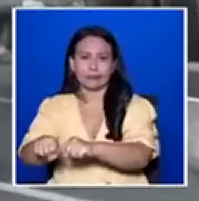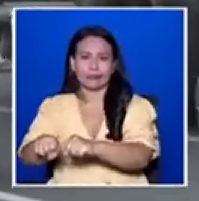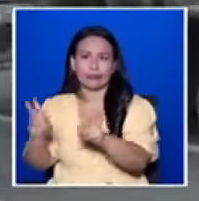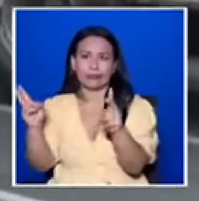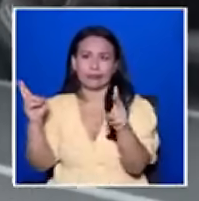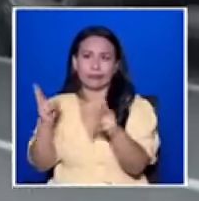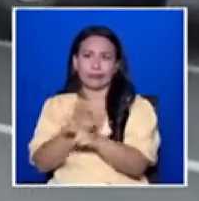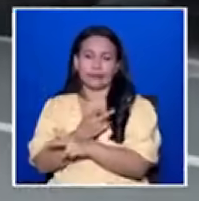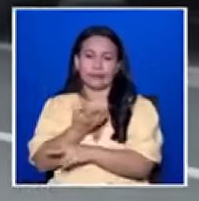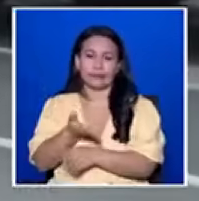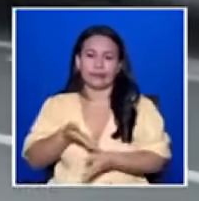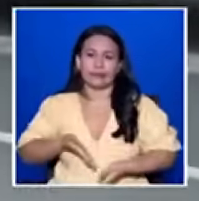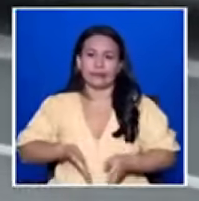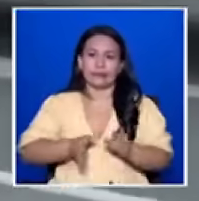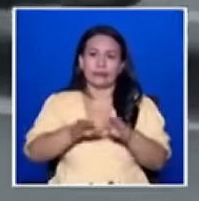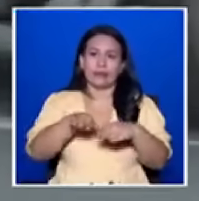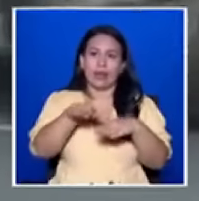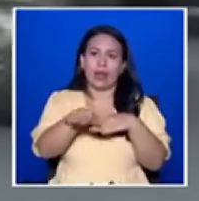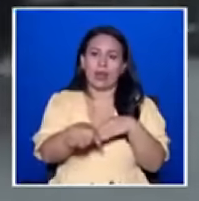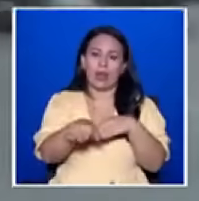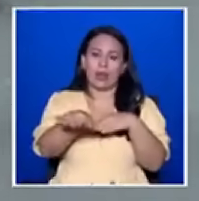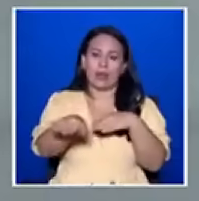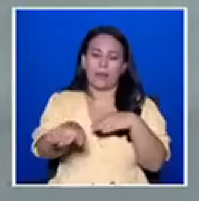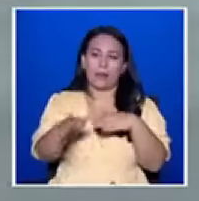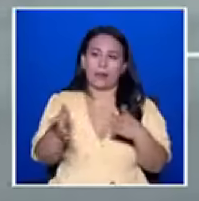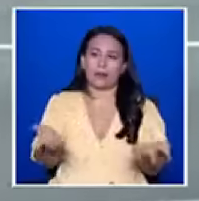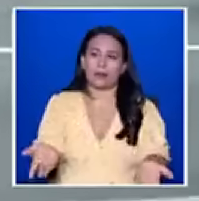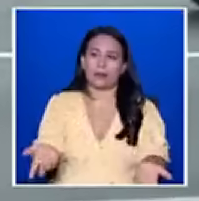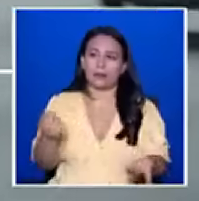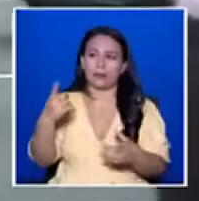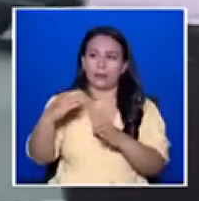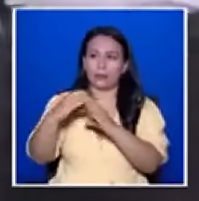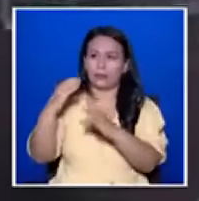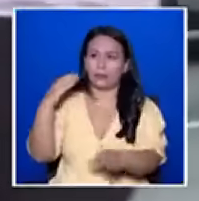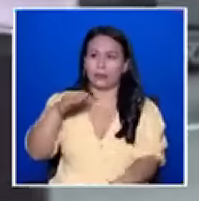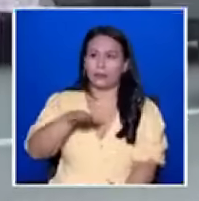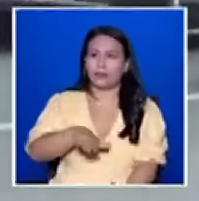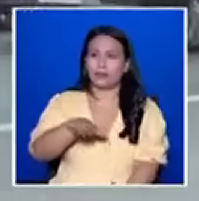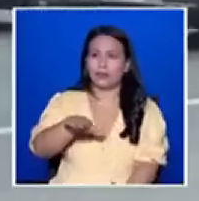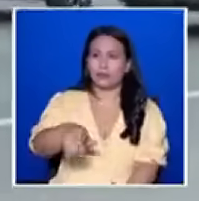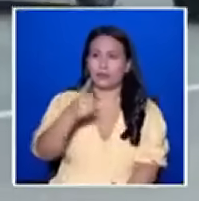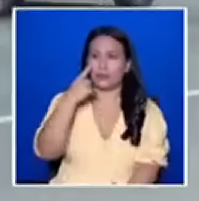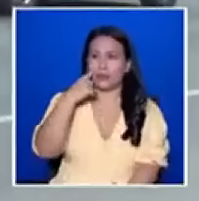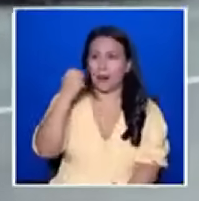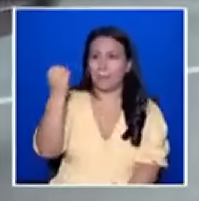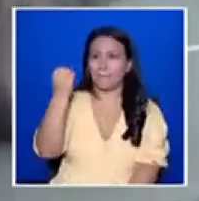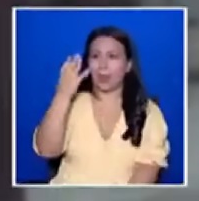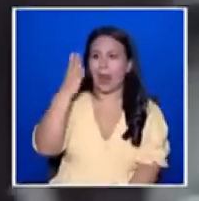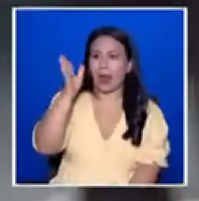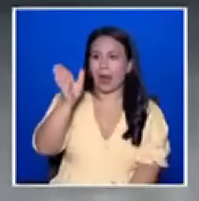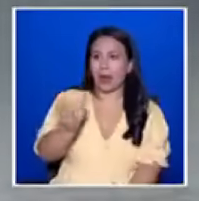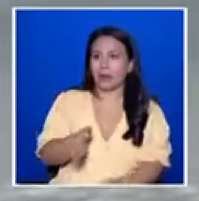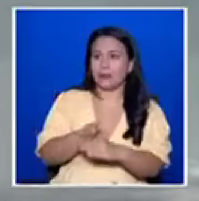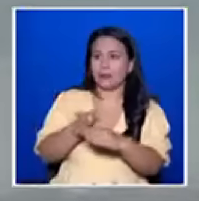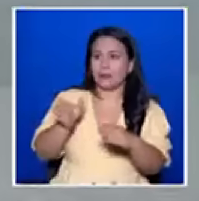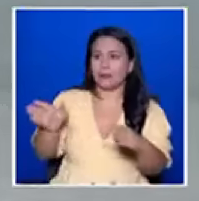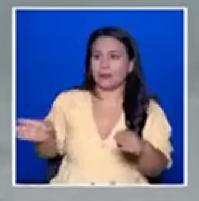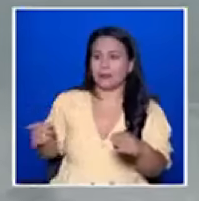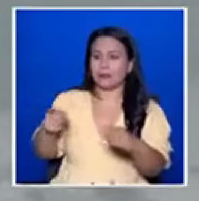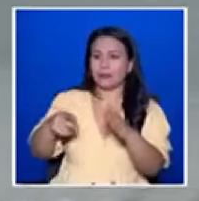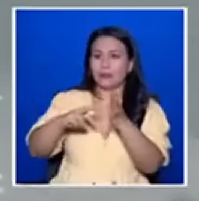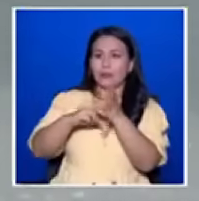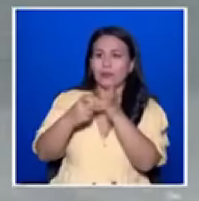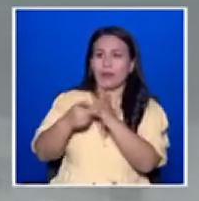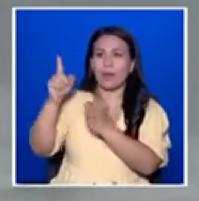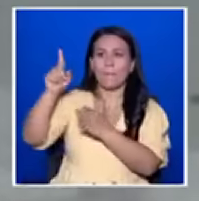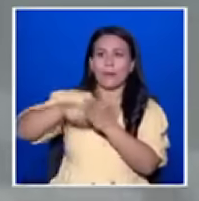llama la vía de parqueo, esta que, si usted ve esa línea blanca, Manuel, esa línea blanca significa